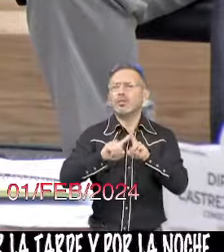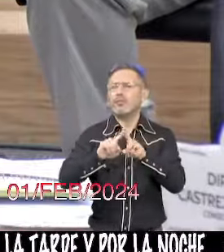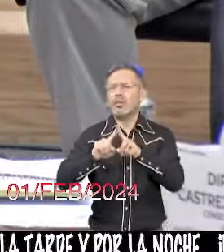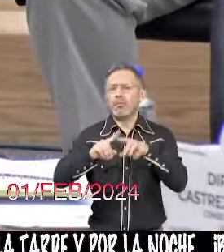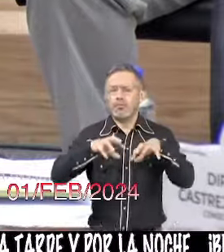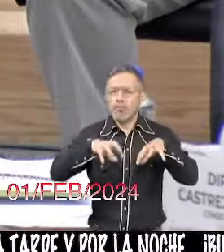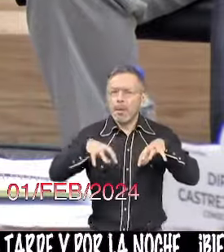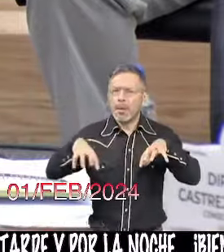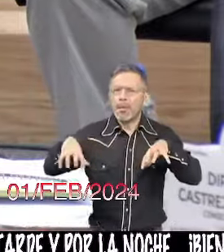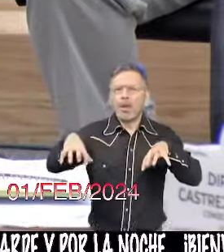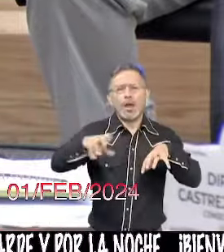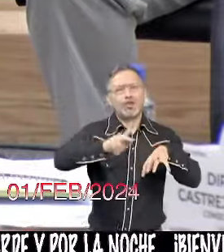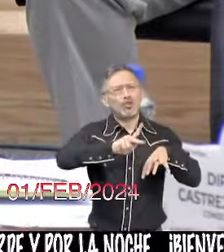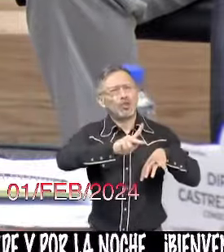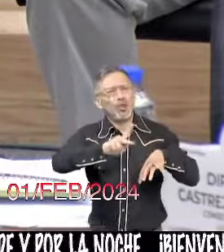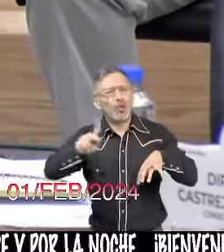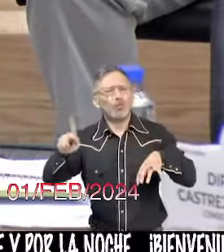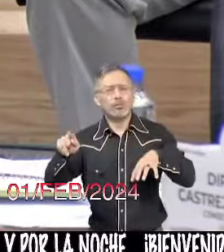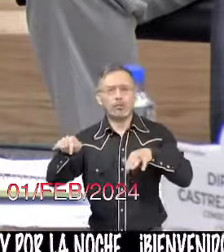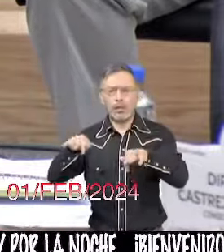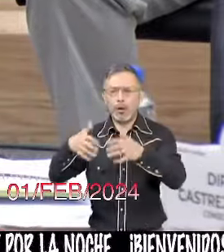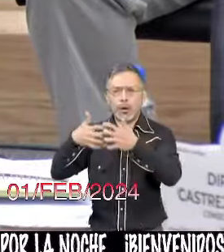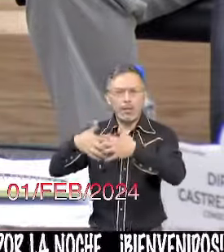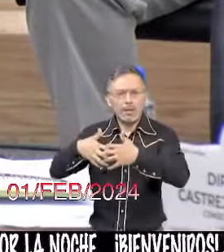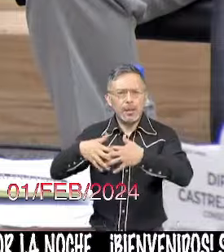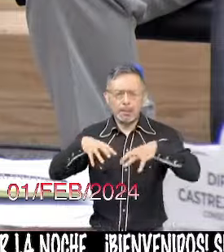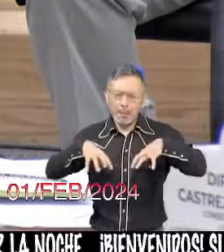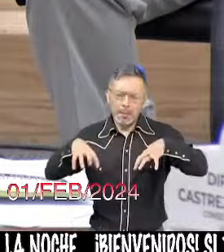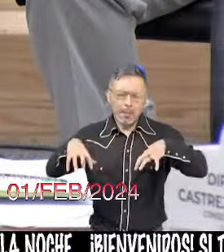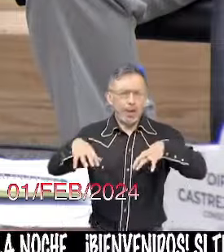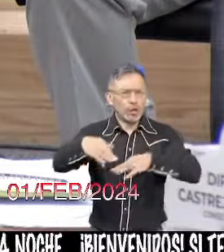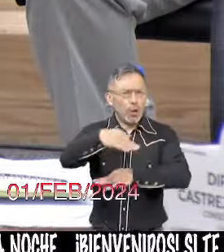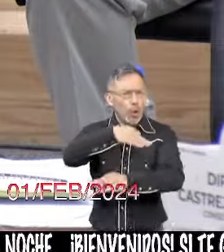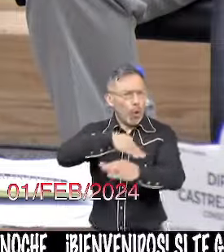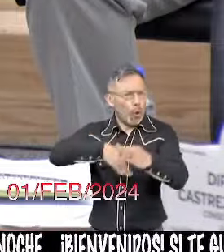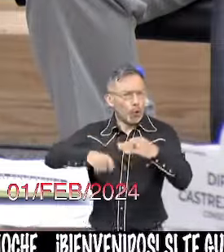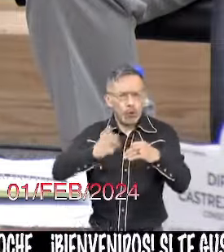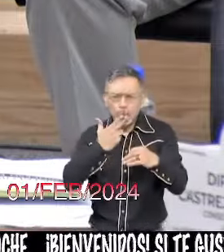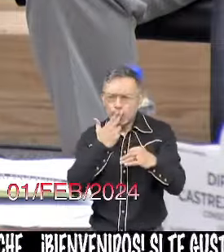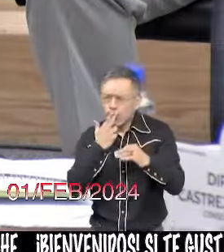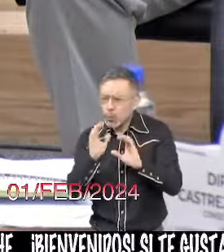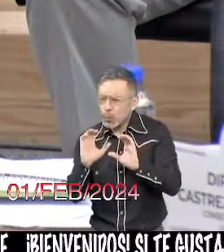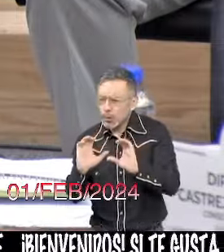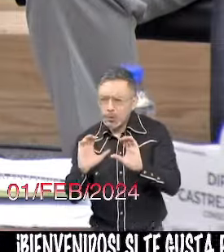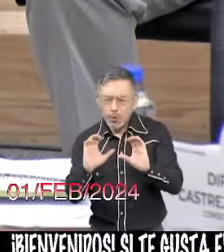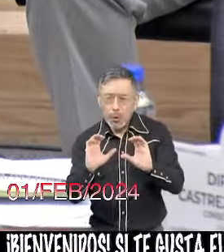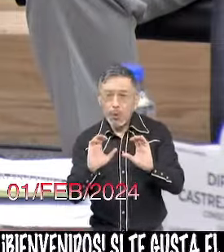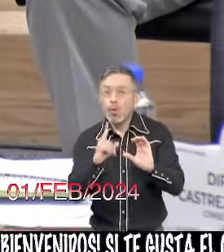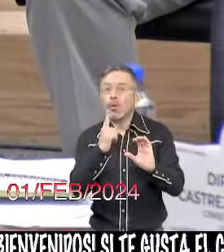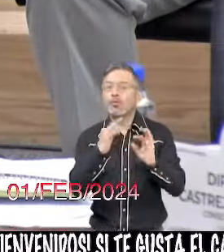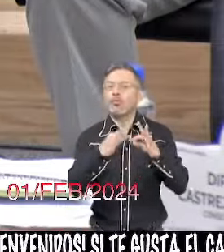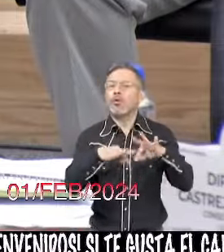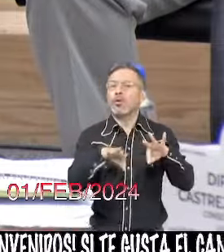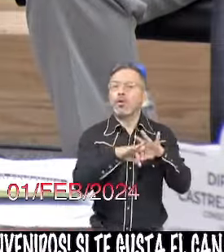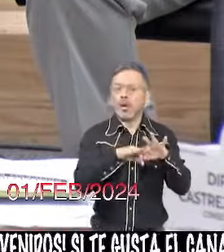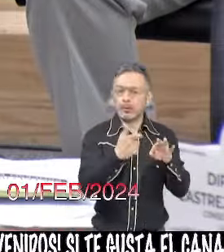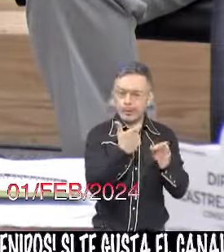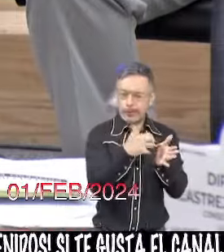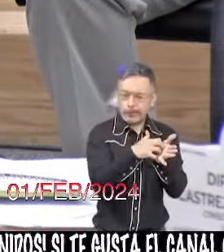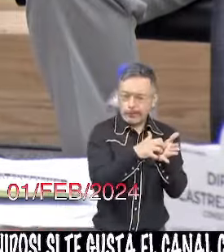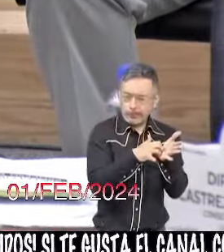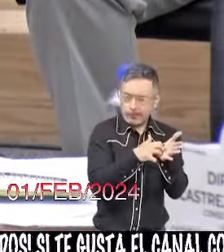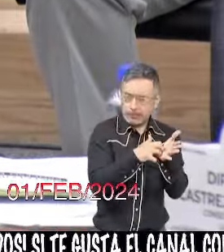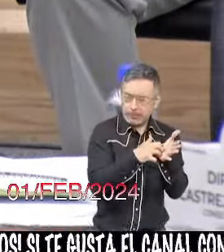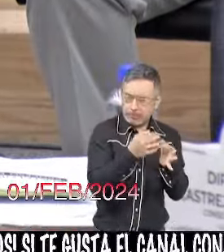pero manteniendo la disciplina financiera. Por eso nuestro movimiento